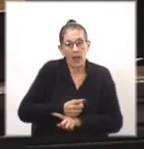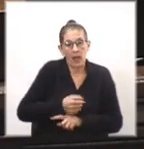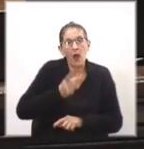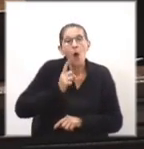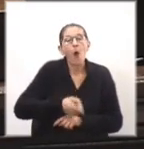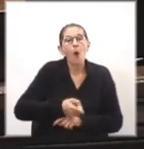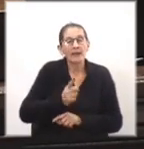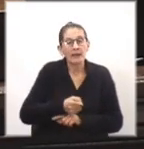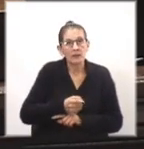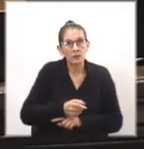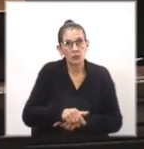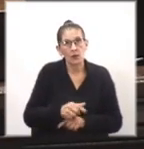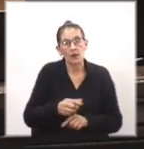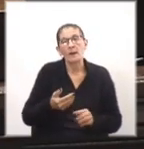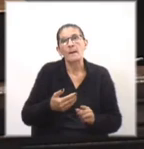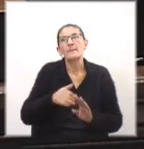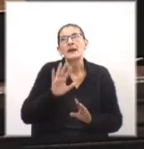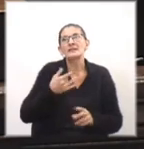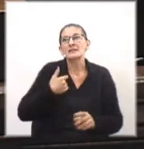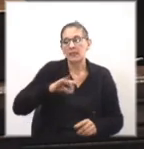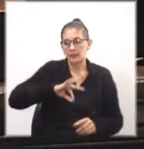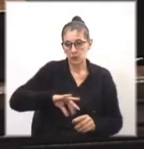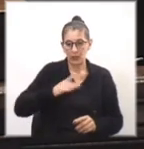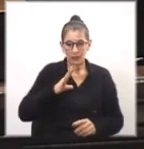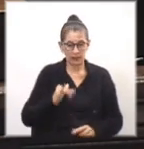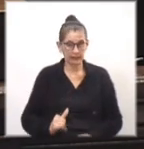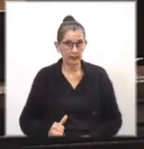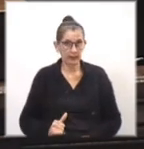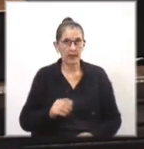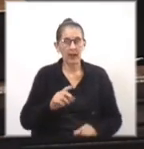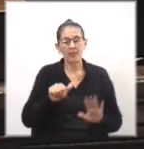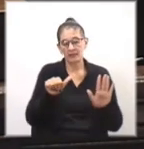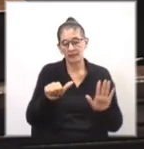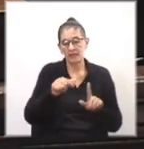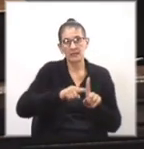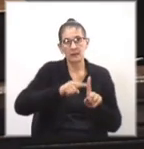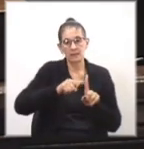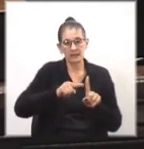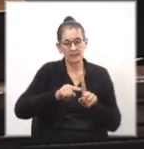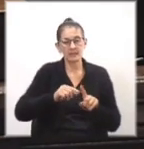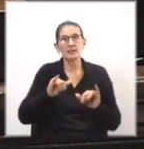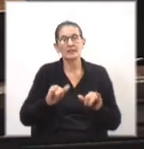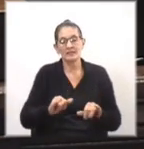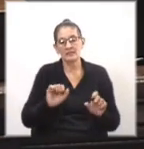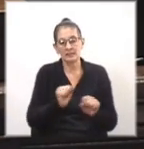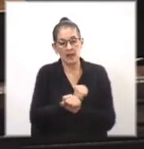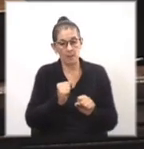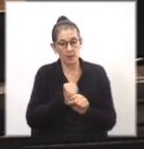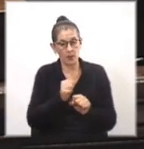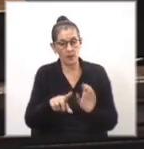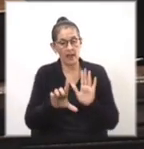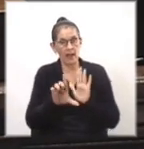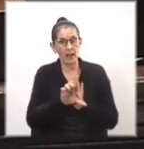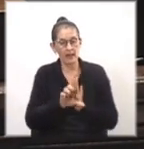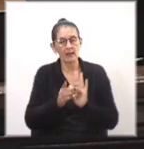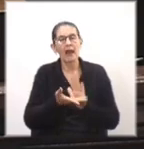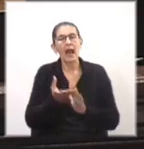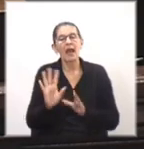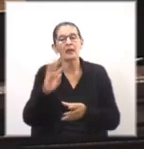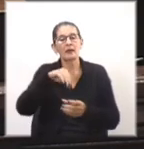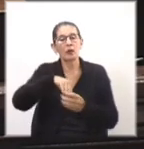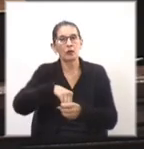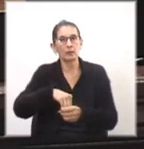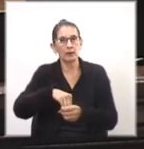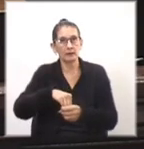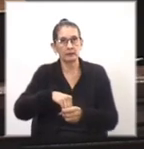más allá de los ingresos que se tengan, después de los 6 meses de aprobado esta ley, a incorporarse